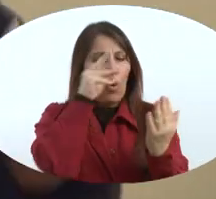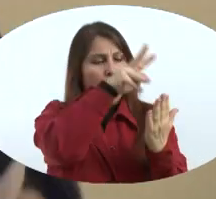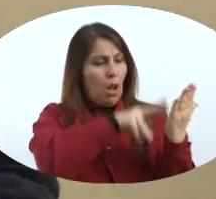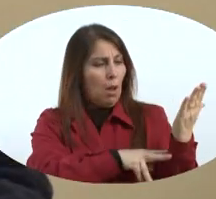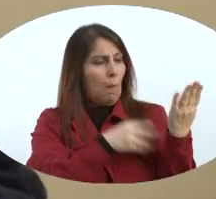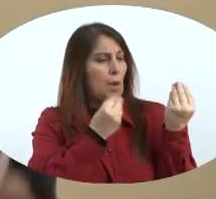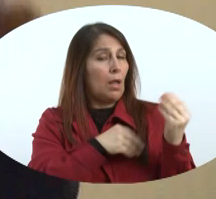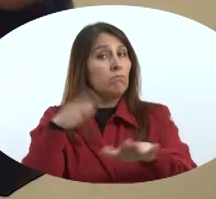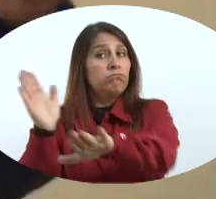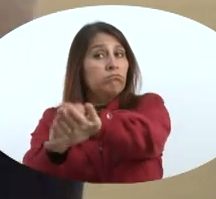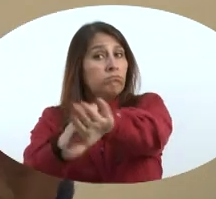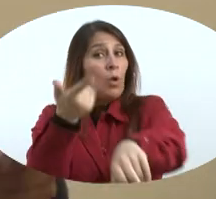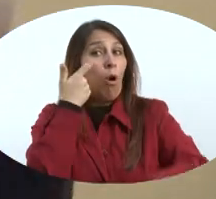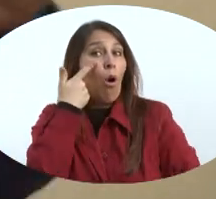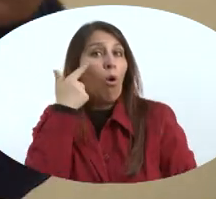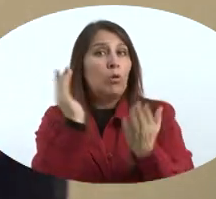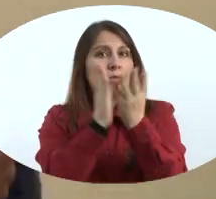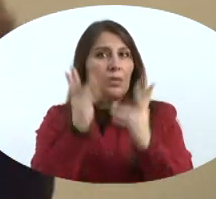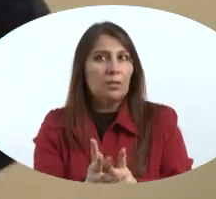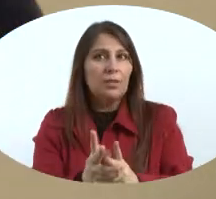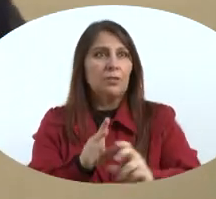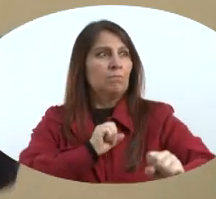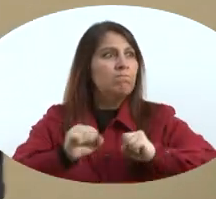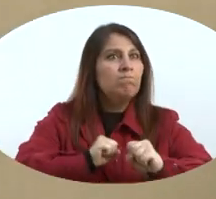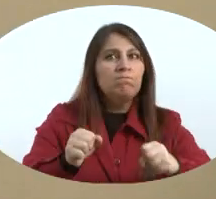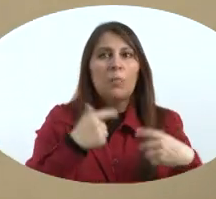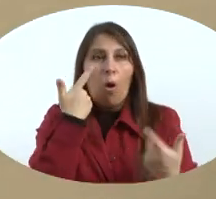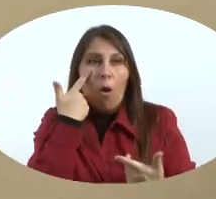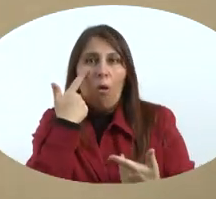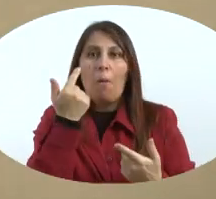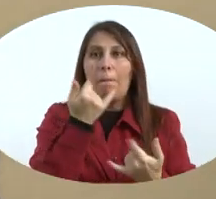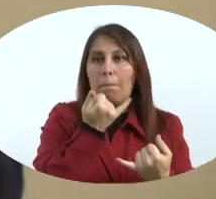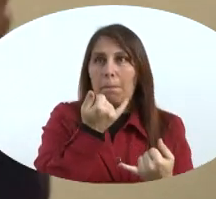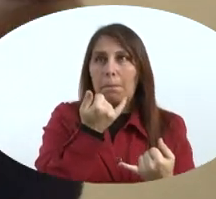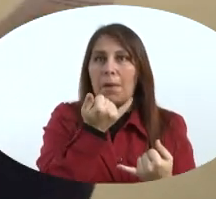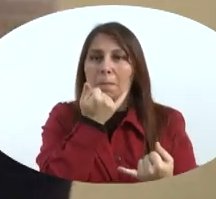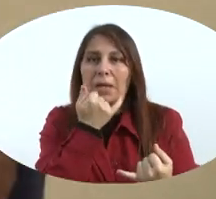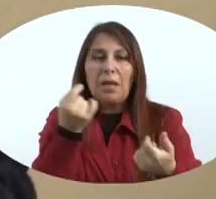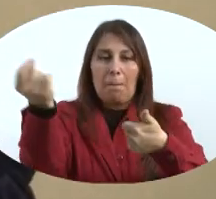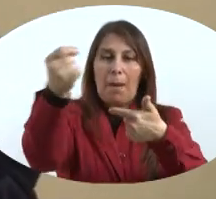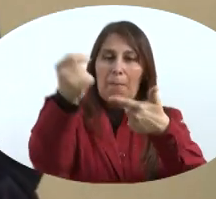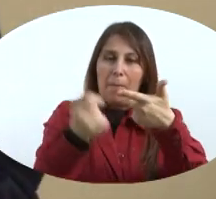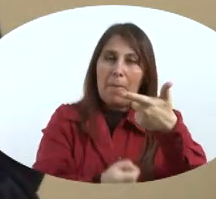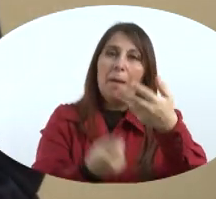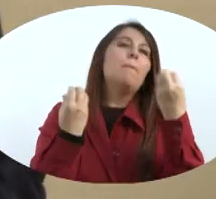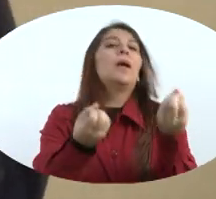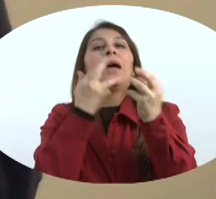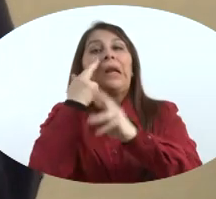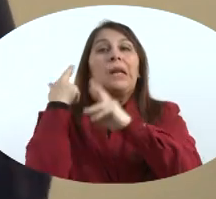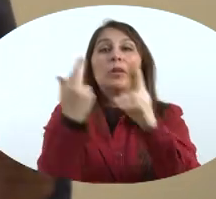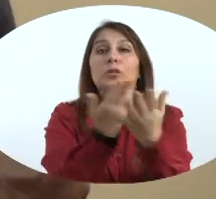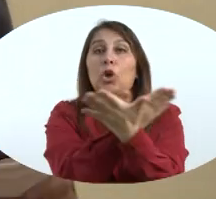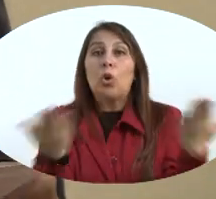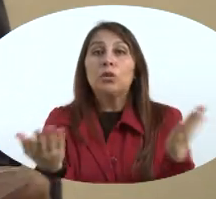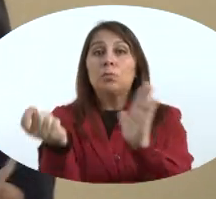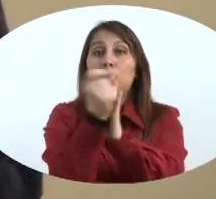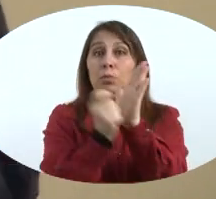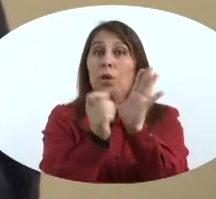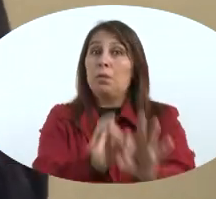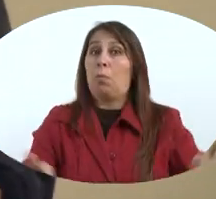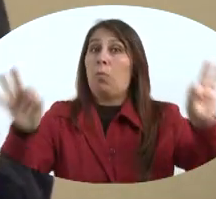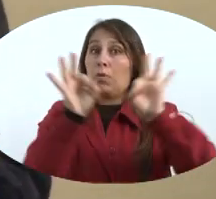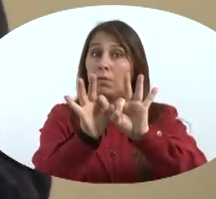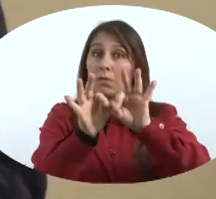y en su momento organizar agitar y movilizar a los estudiantes en torno a las reivindicaciones que sean necesarias y plantar discusiones políticas